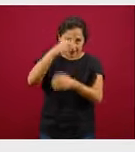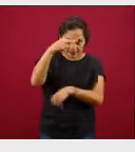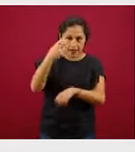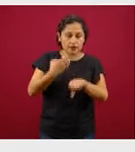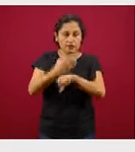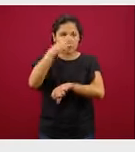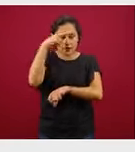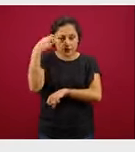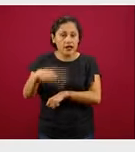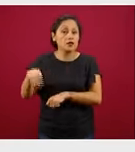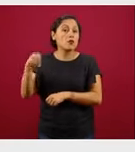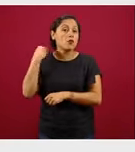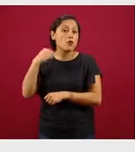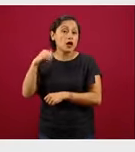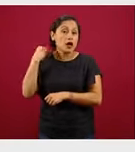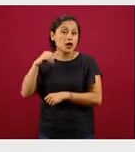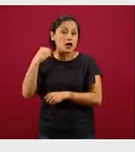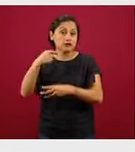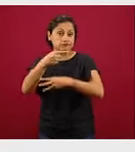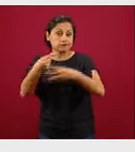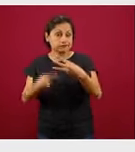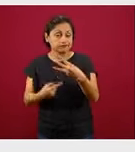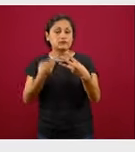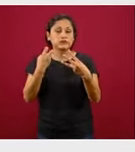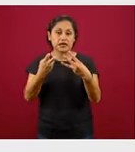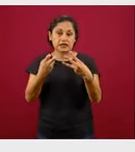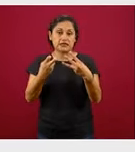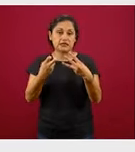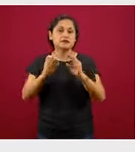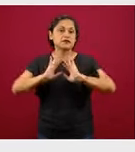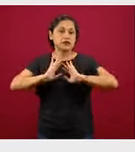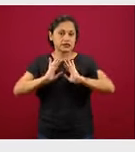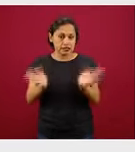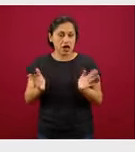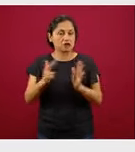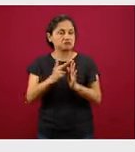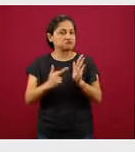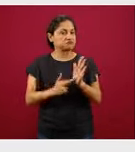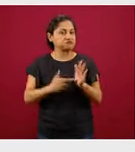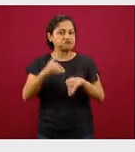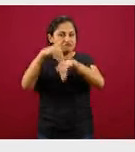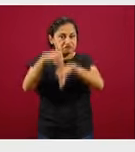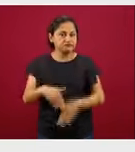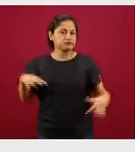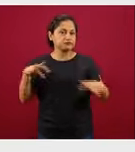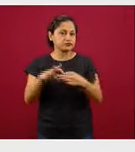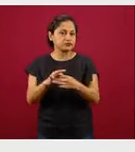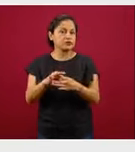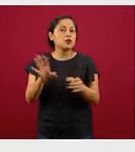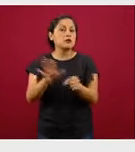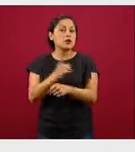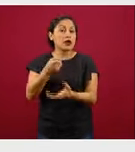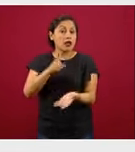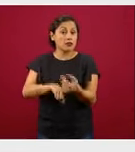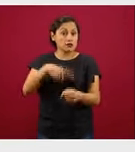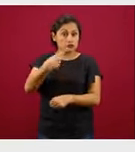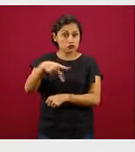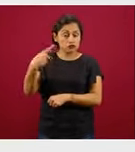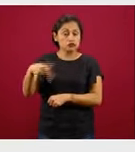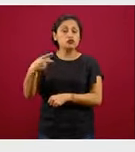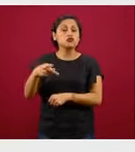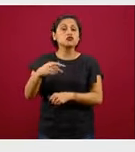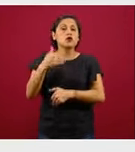México y Oaxaca son las entidades, las tres primeras entidades que tienen más regulaciones médicas porque sus procesos se vieron